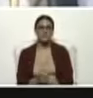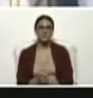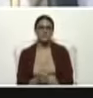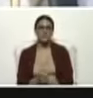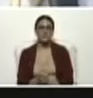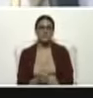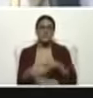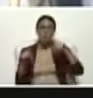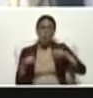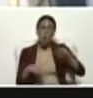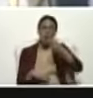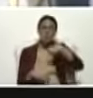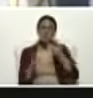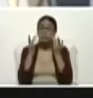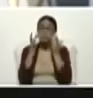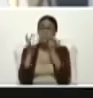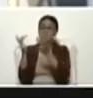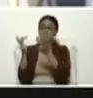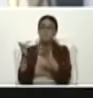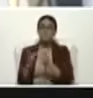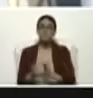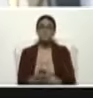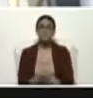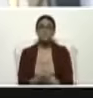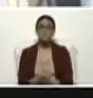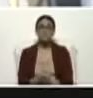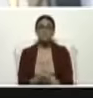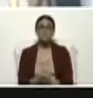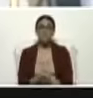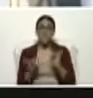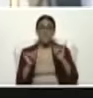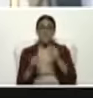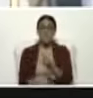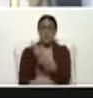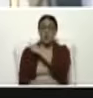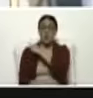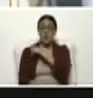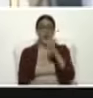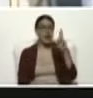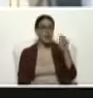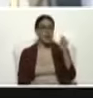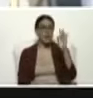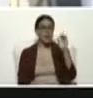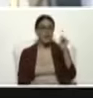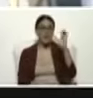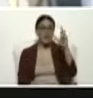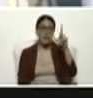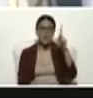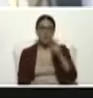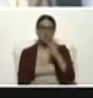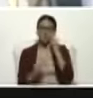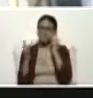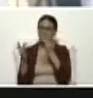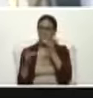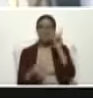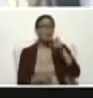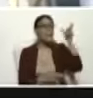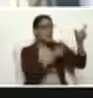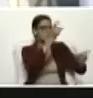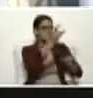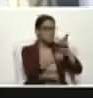Ahí hemos visto a nuestro general Rafael Urdaneta, a Miranda, a Manuela